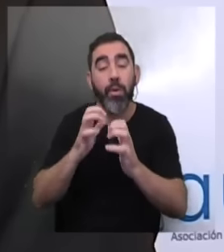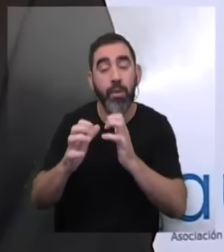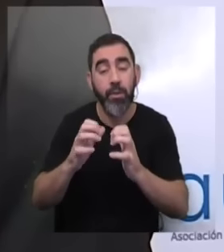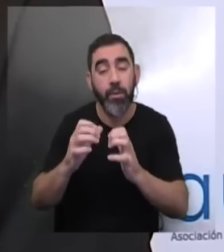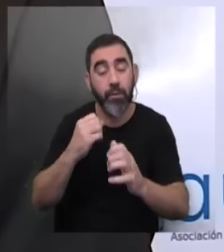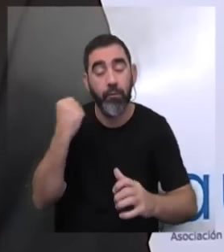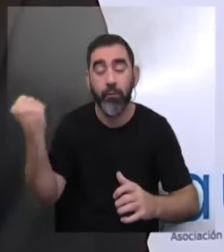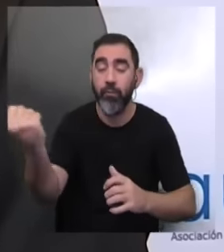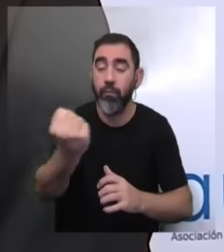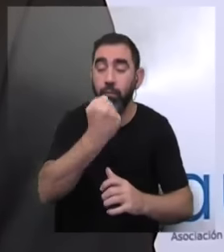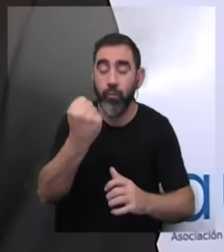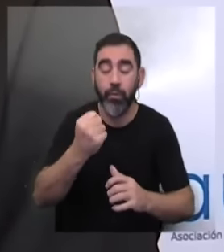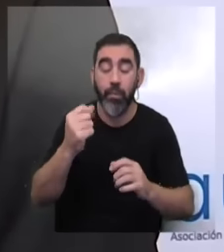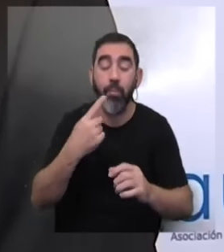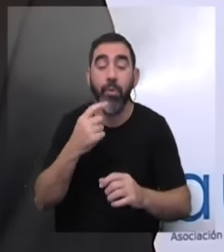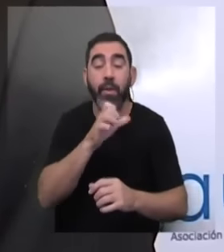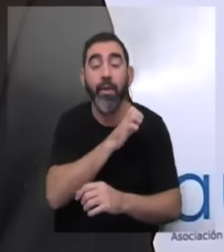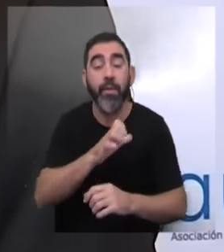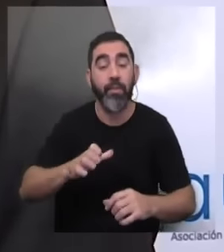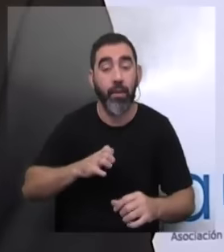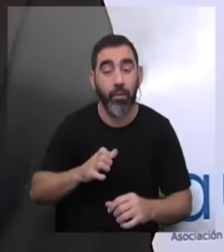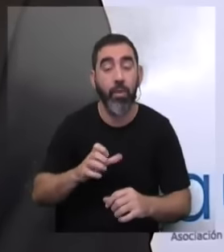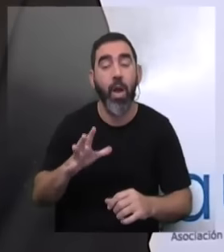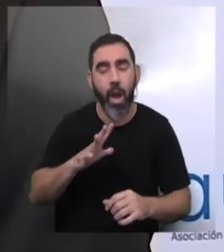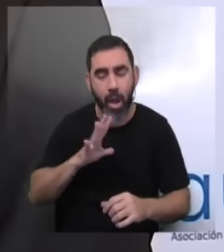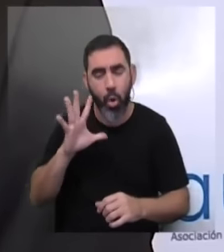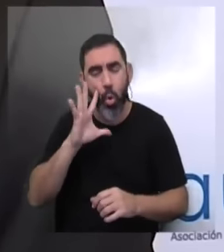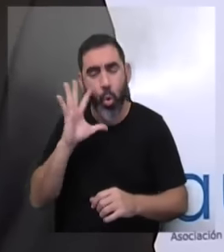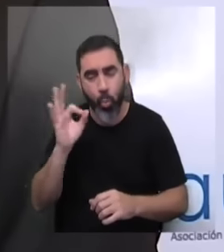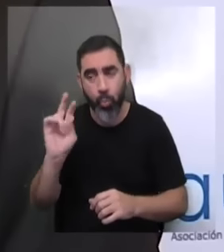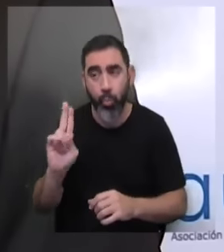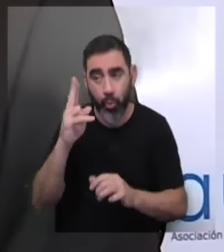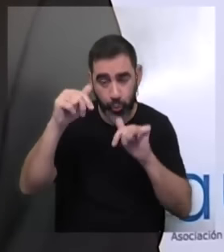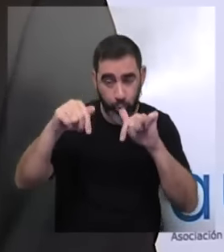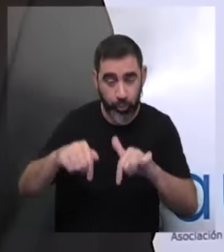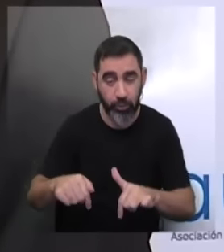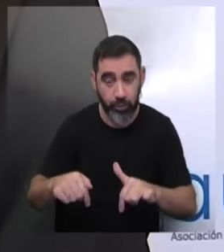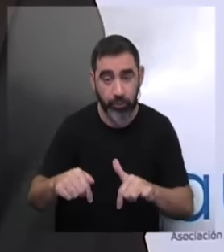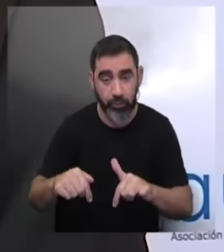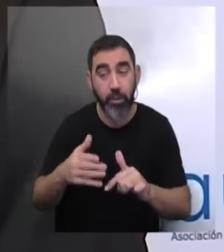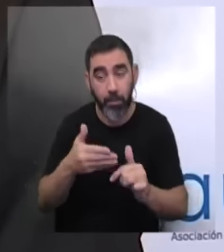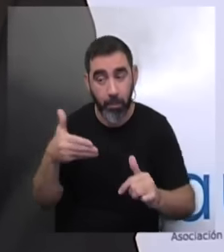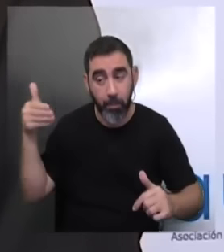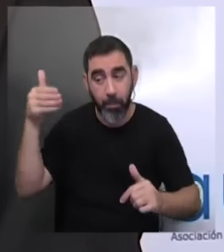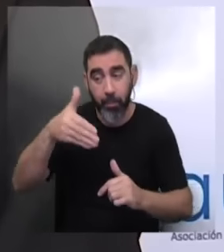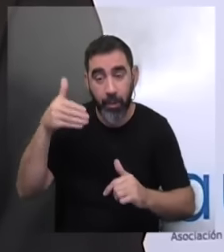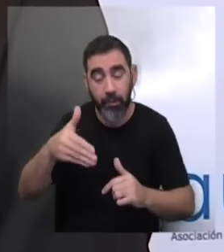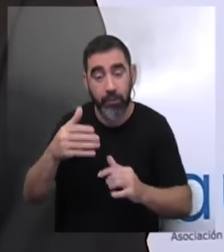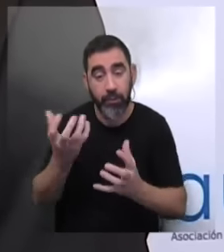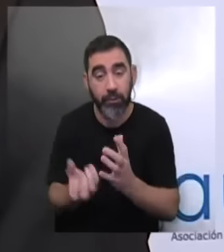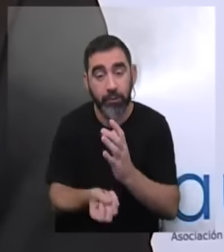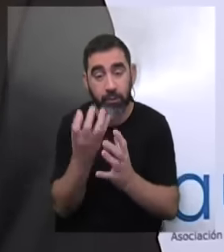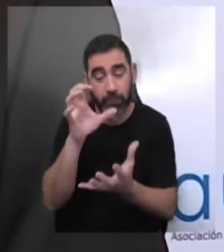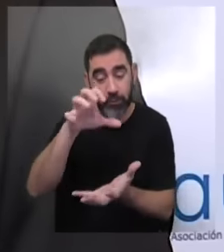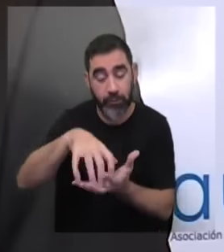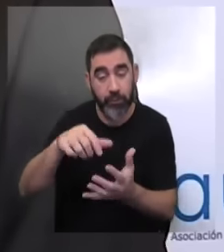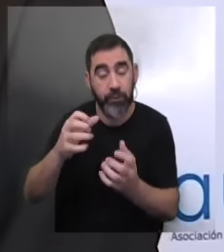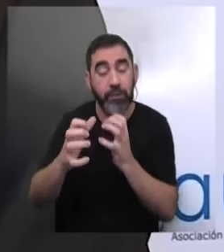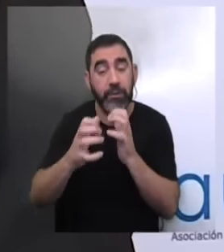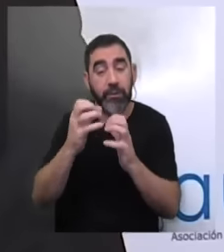este es una política de estado y que hay grandes oportunidades para el Uruguay de poder participar en este nuevo sector que se está creando de